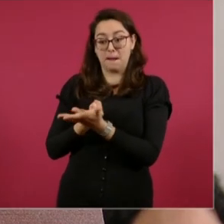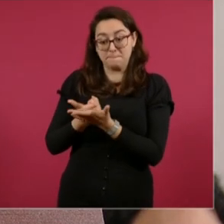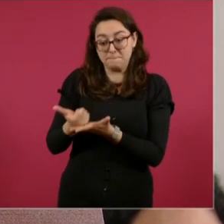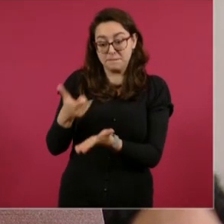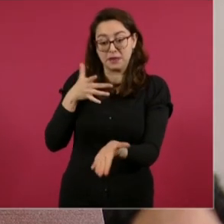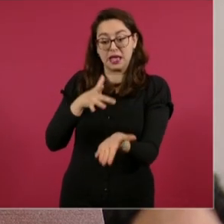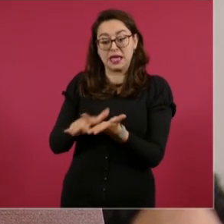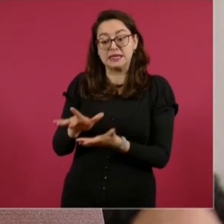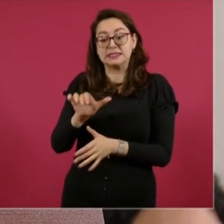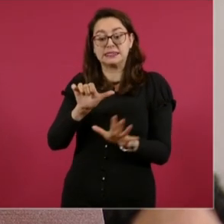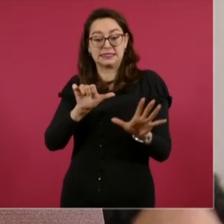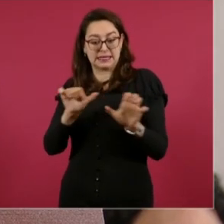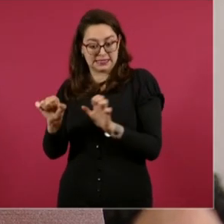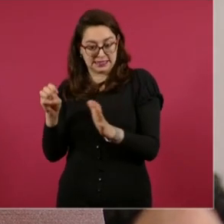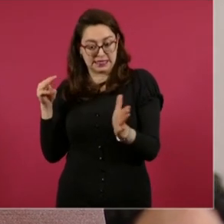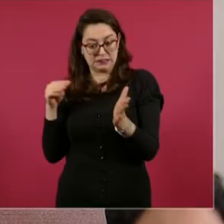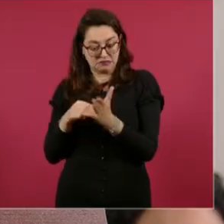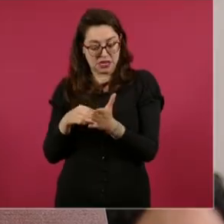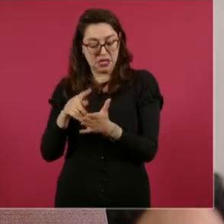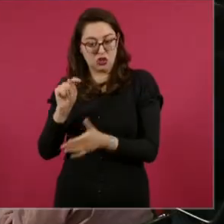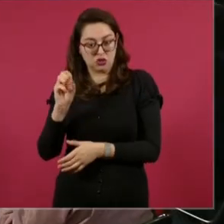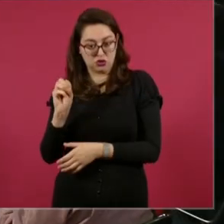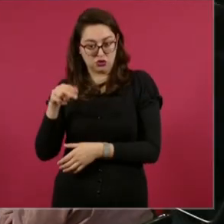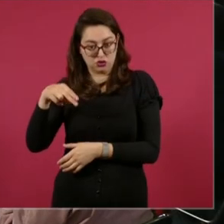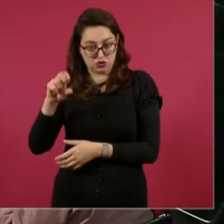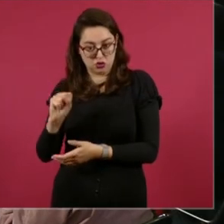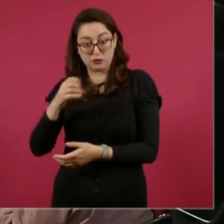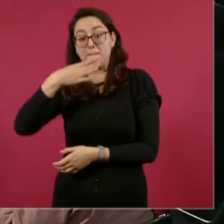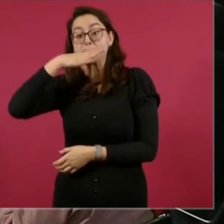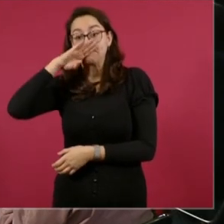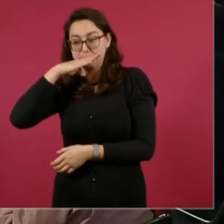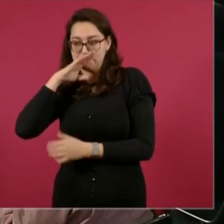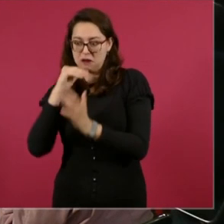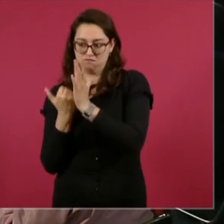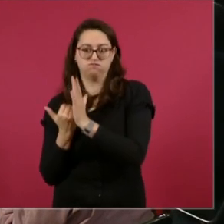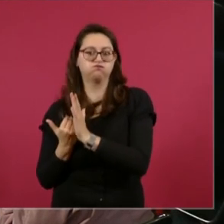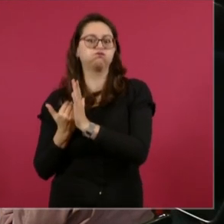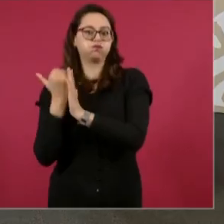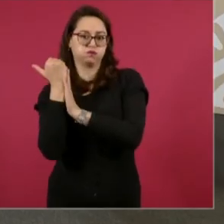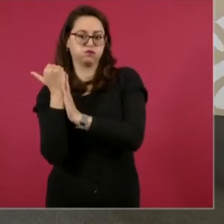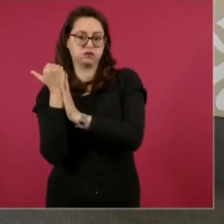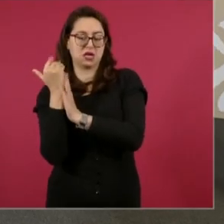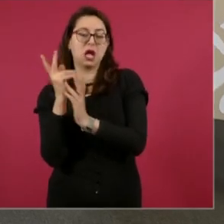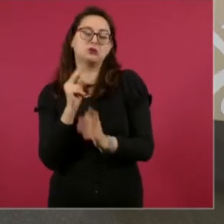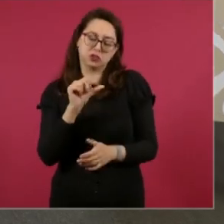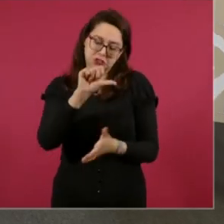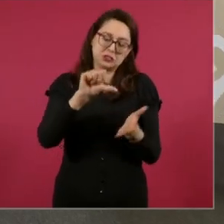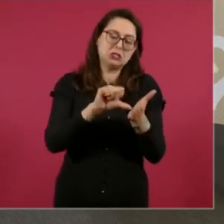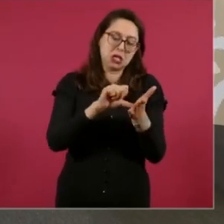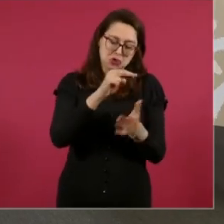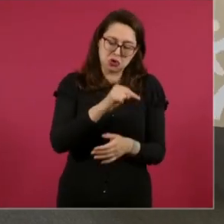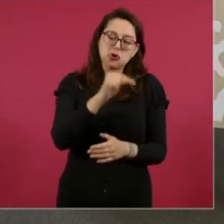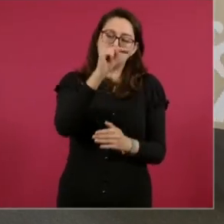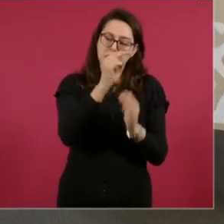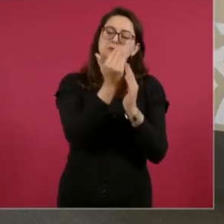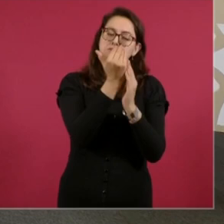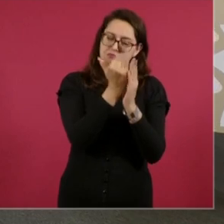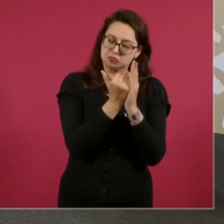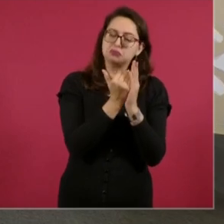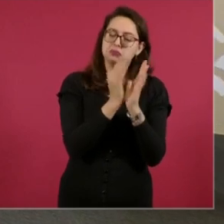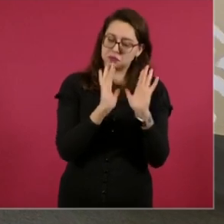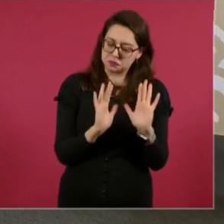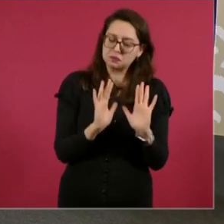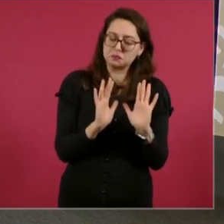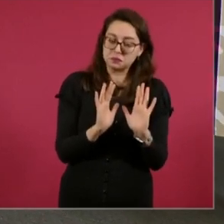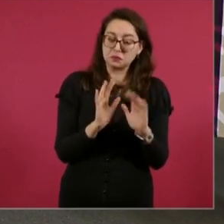aproximadamente 600 mil toneladas de maíz. Bueno, entonces podemos… Vamos bien. Podemos decir